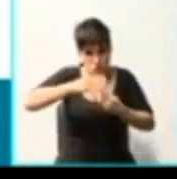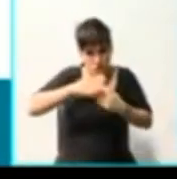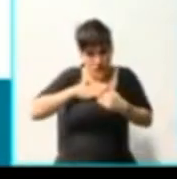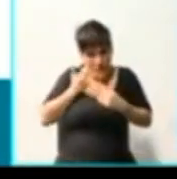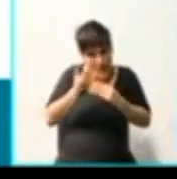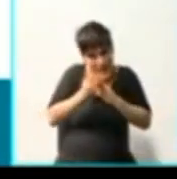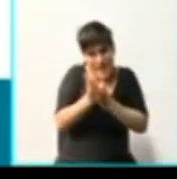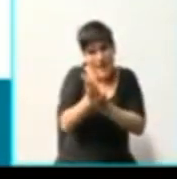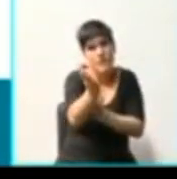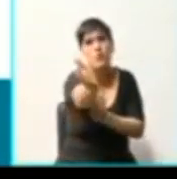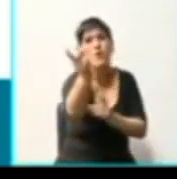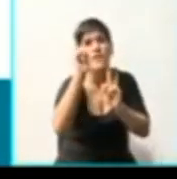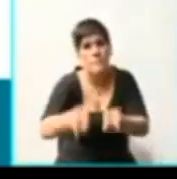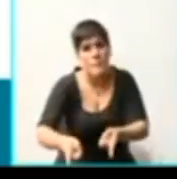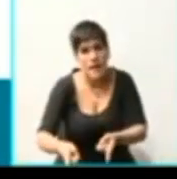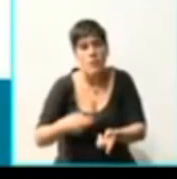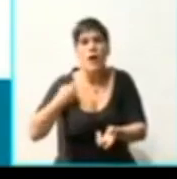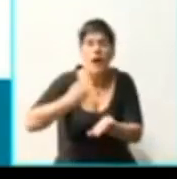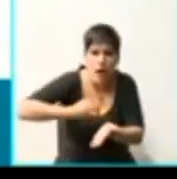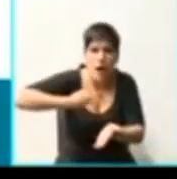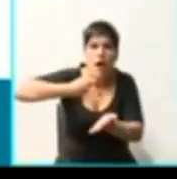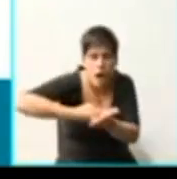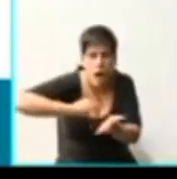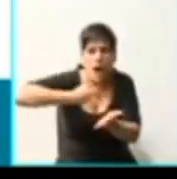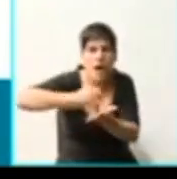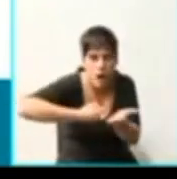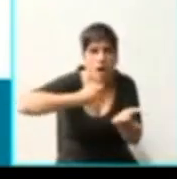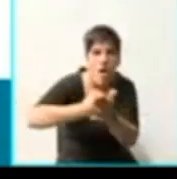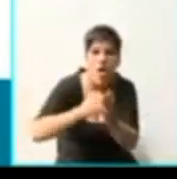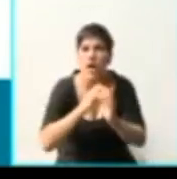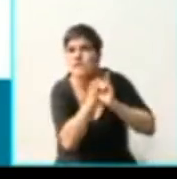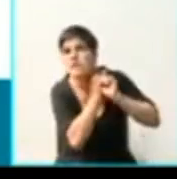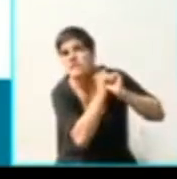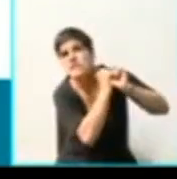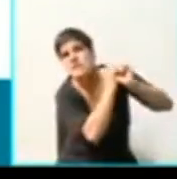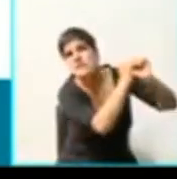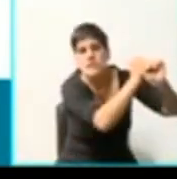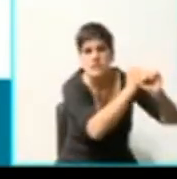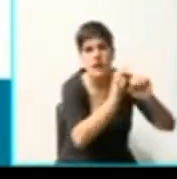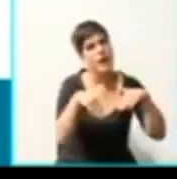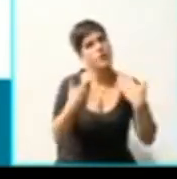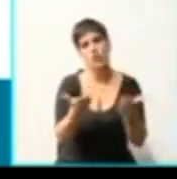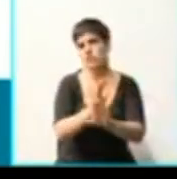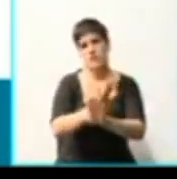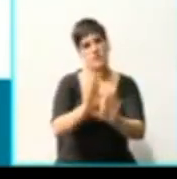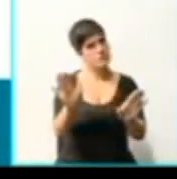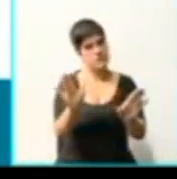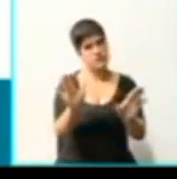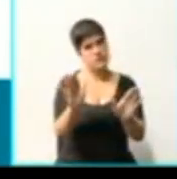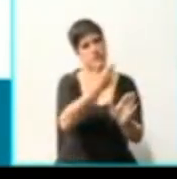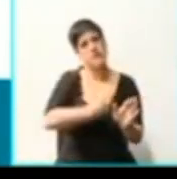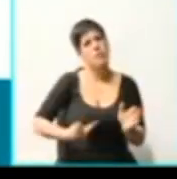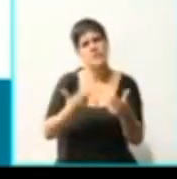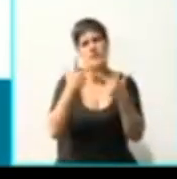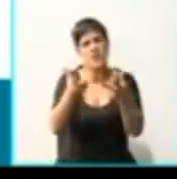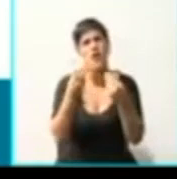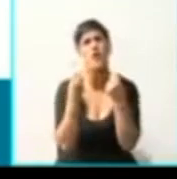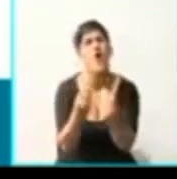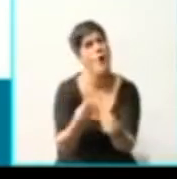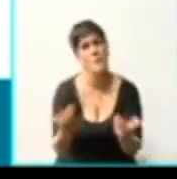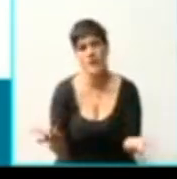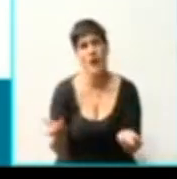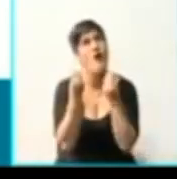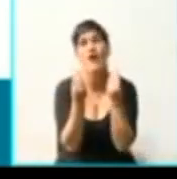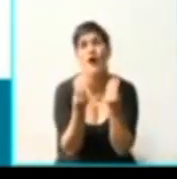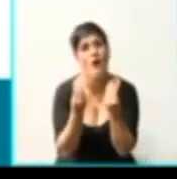familia. Entonces, señor presidente, decimos, ¿cómo pueden haber vendido esto a la sociedad?